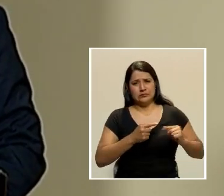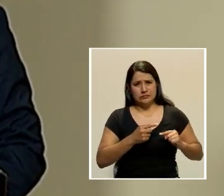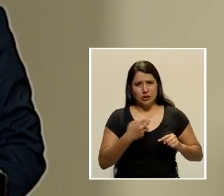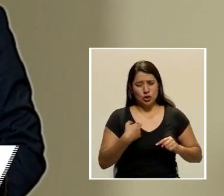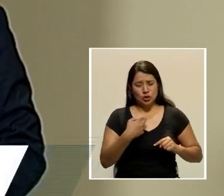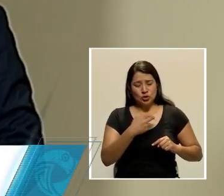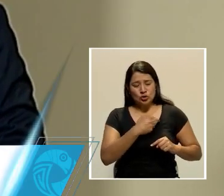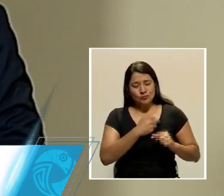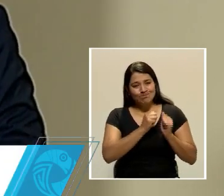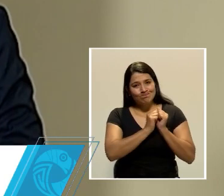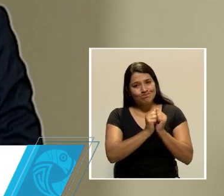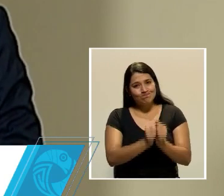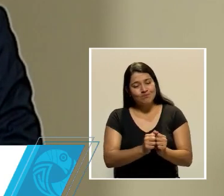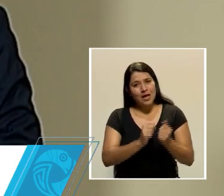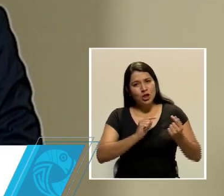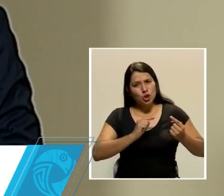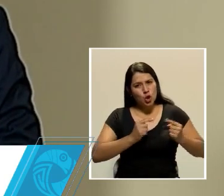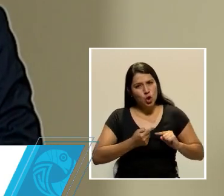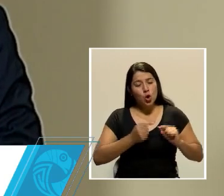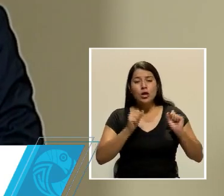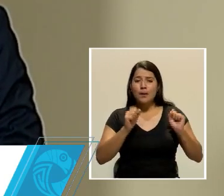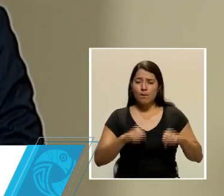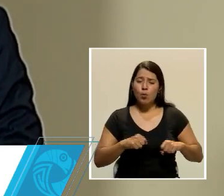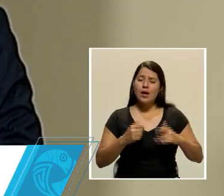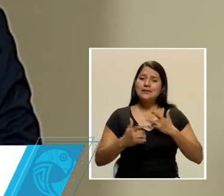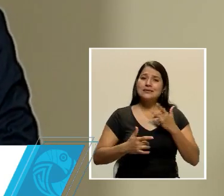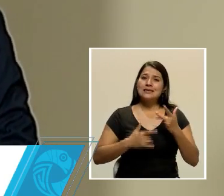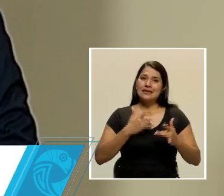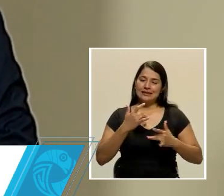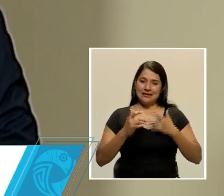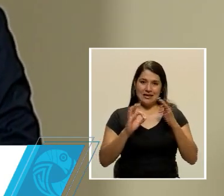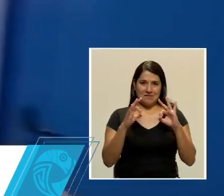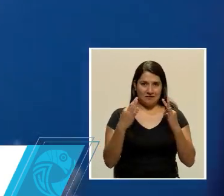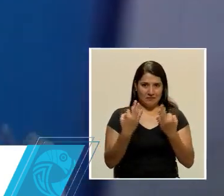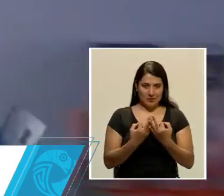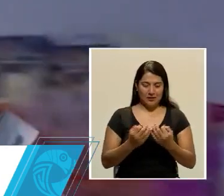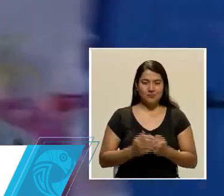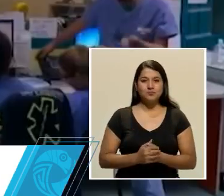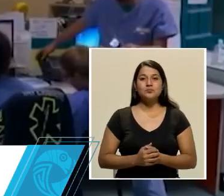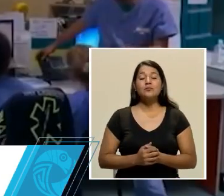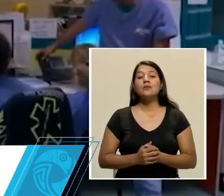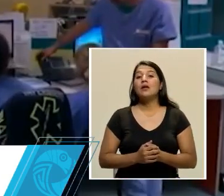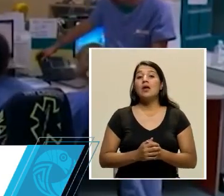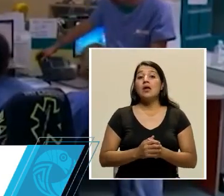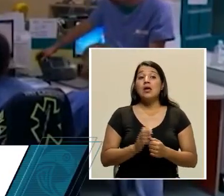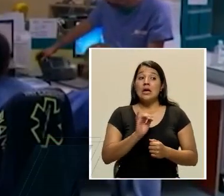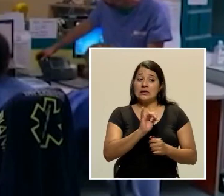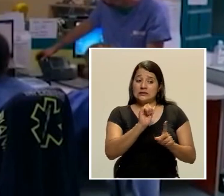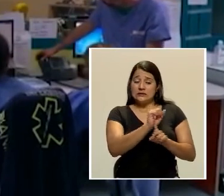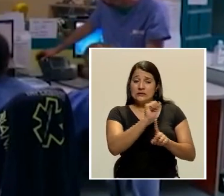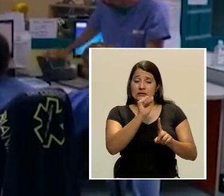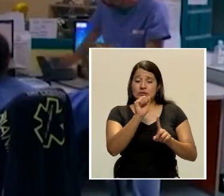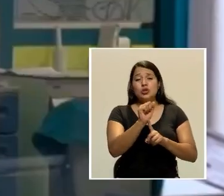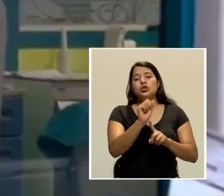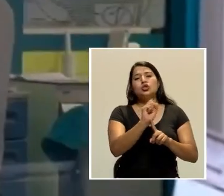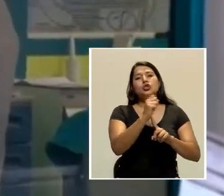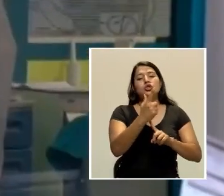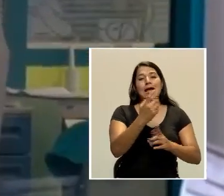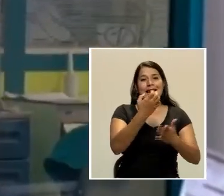y de Cartago. El país llega a 200 fallecimientos, los cuales lamentamos profundamente. Es una cifra que